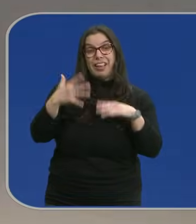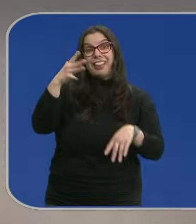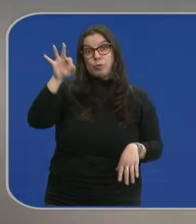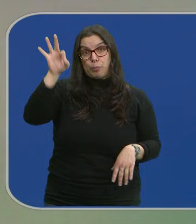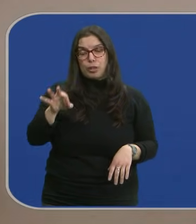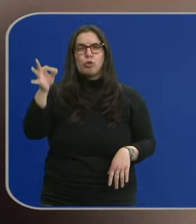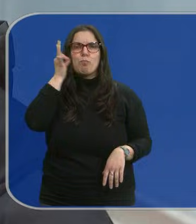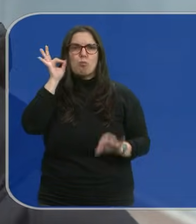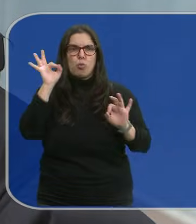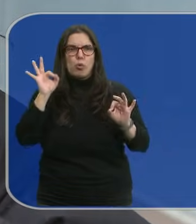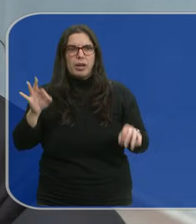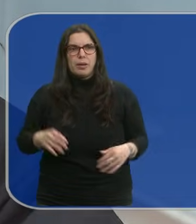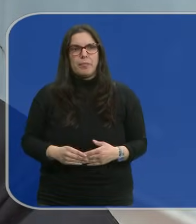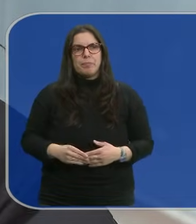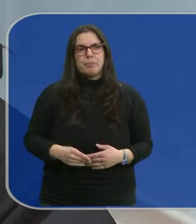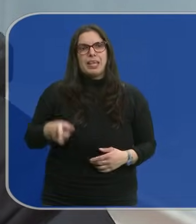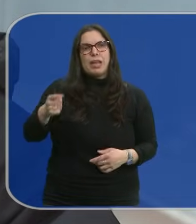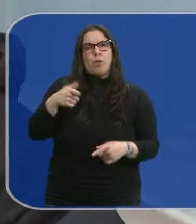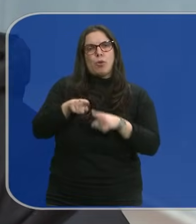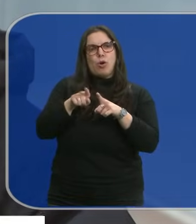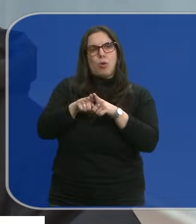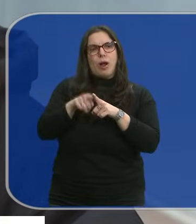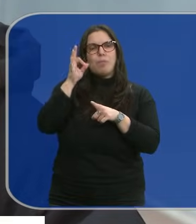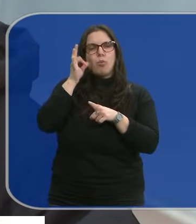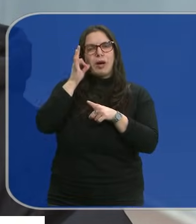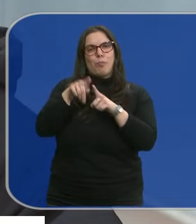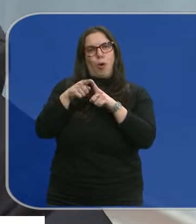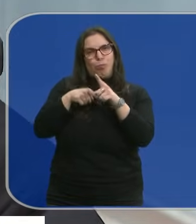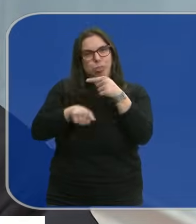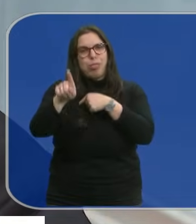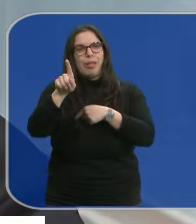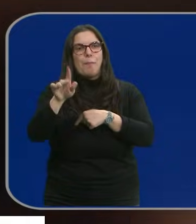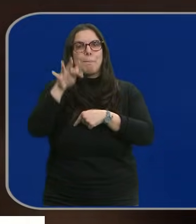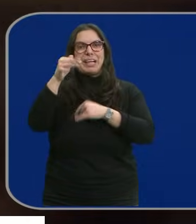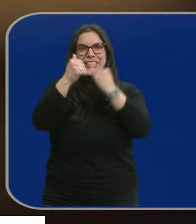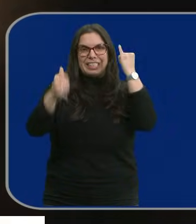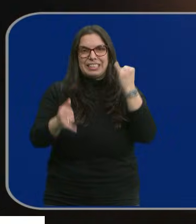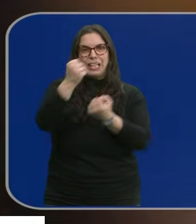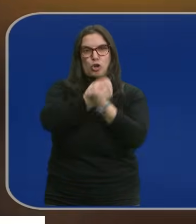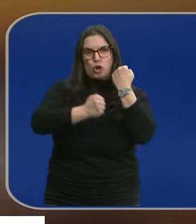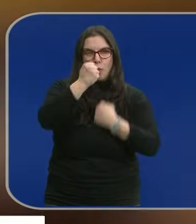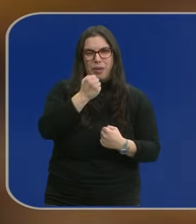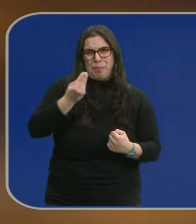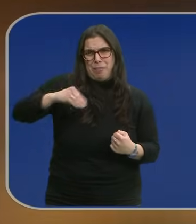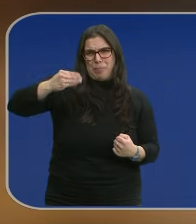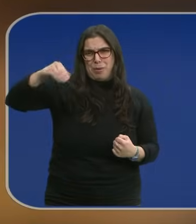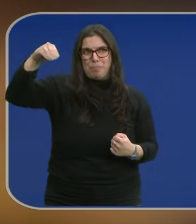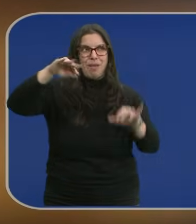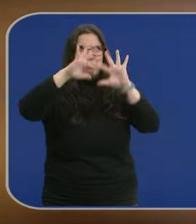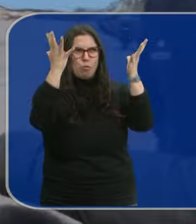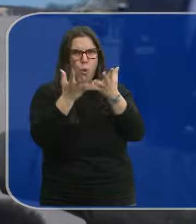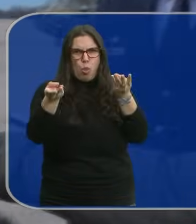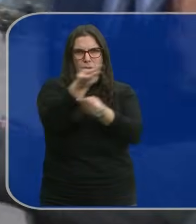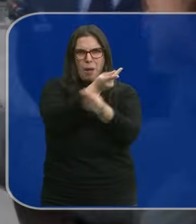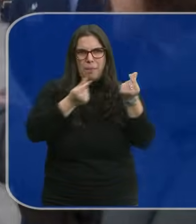mitad es mujer. Ellas pueden haber sido la cerilla, pero ahora se suma esa crisis económica y todo lo que está pasando en el mundo,